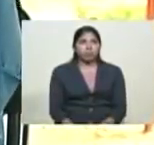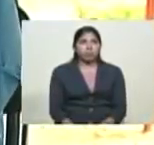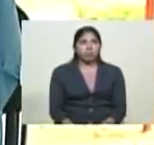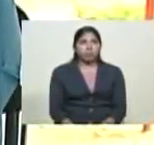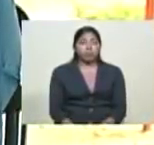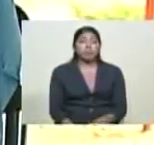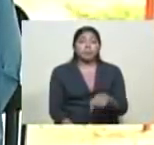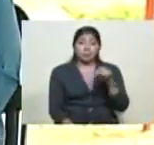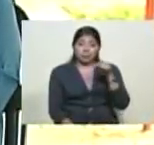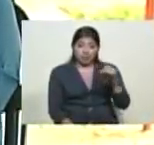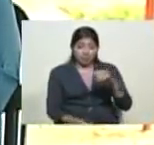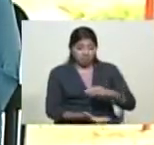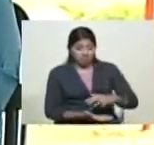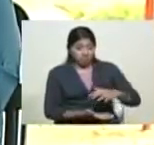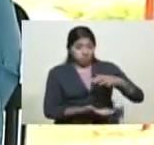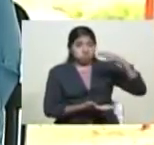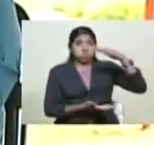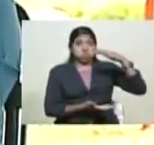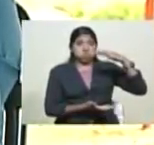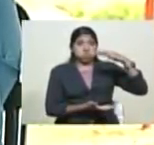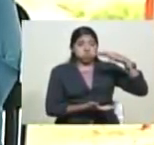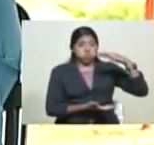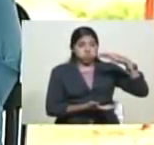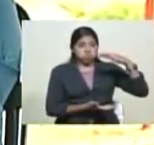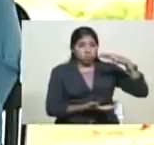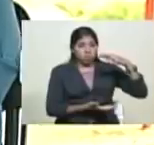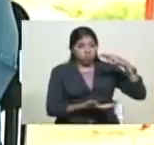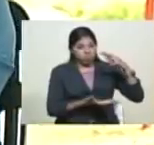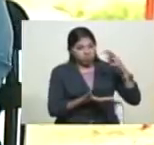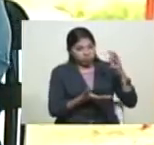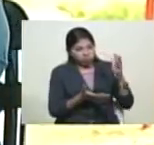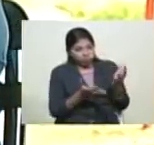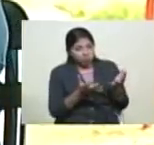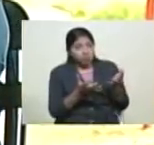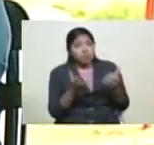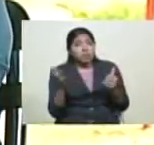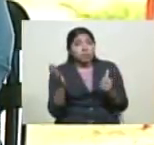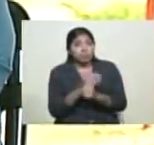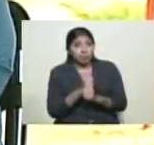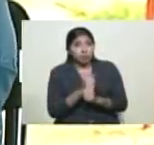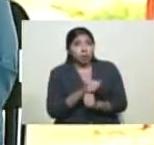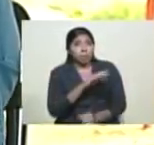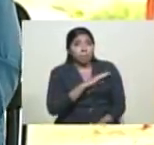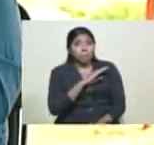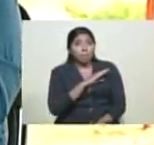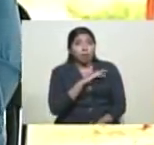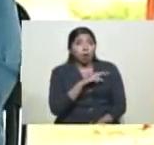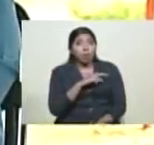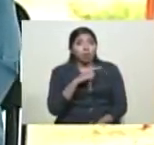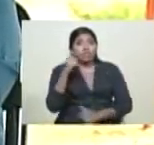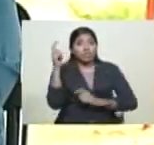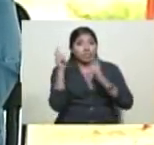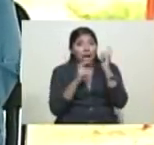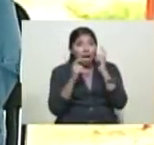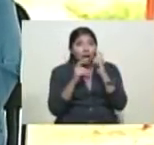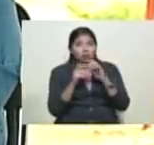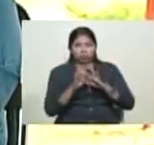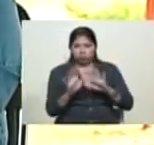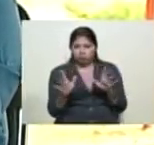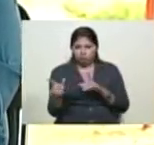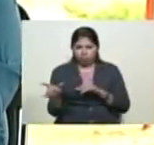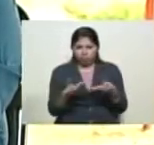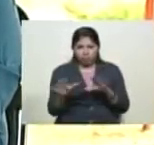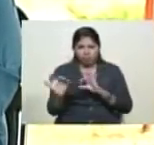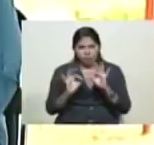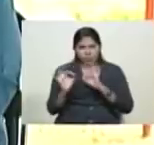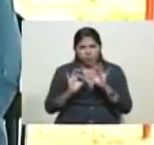Y esa riqueza del coltán, descubierta por nuestro comandante Chávez, ya estamos preparados